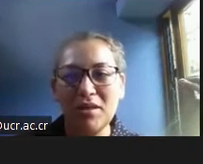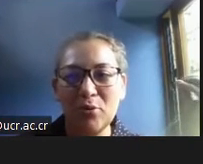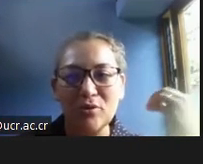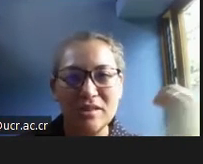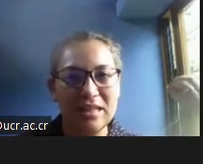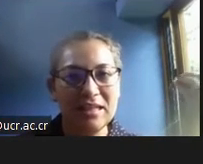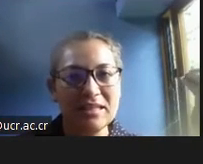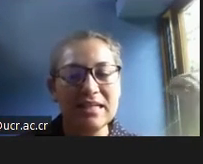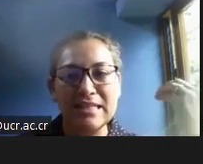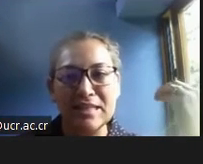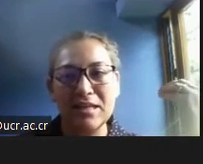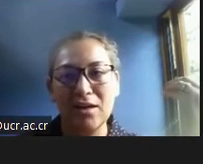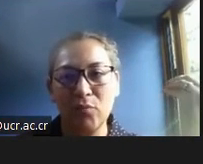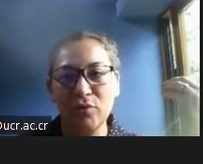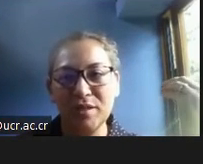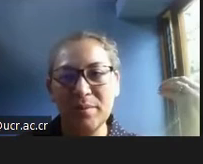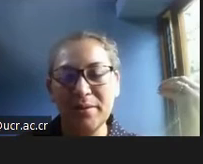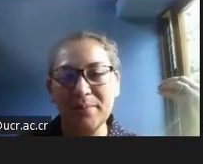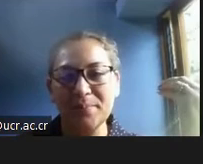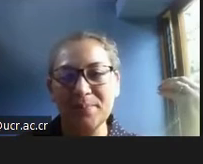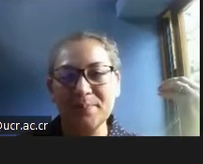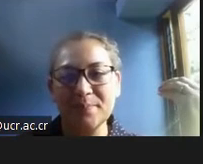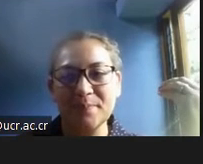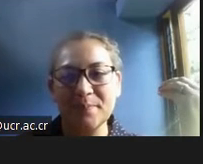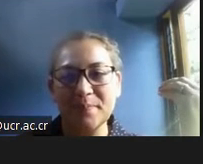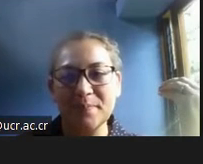tipo de video consideran que es este que acabamos de observar?